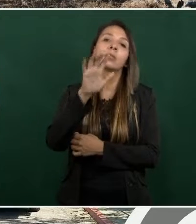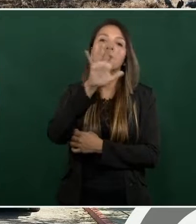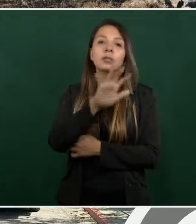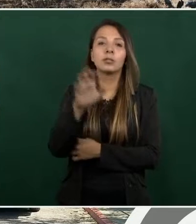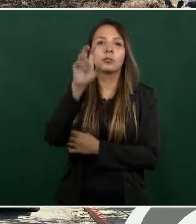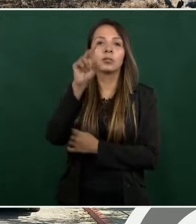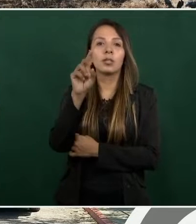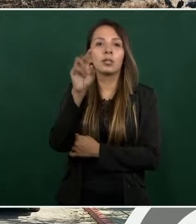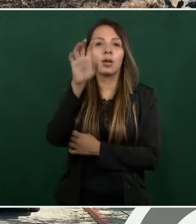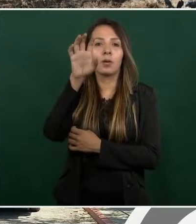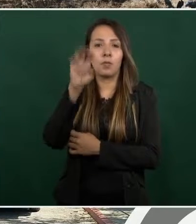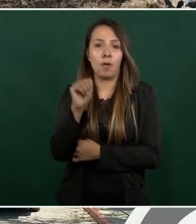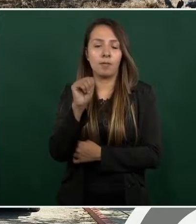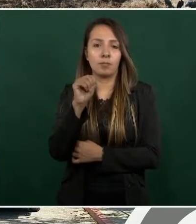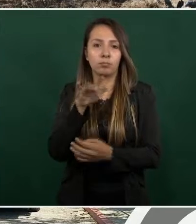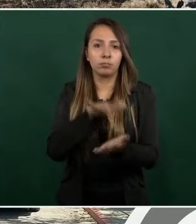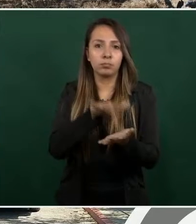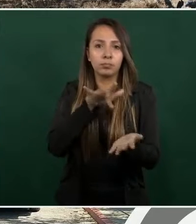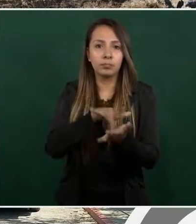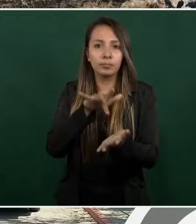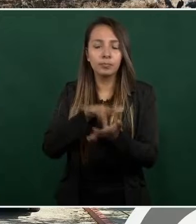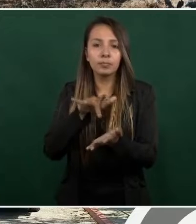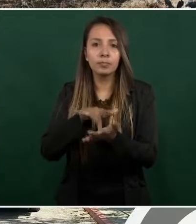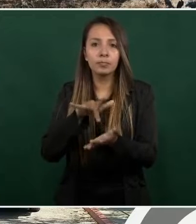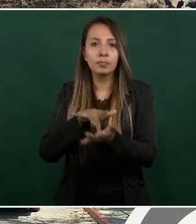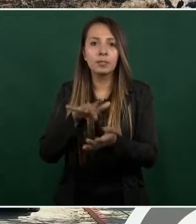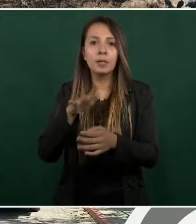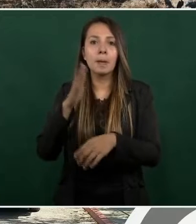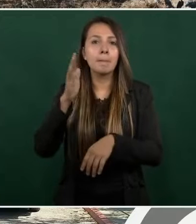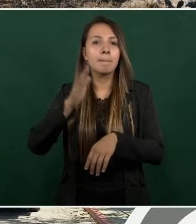539 efectivos y lo que más,